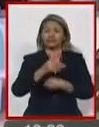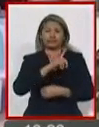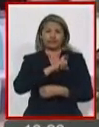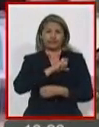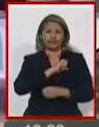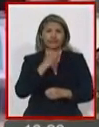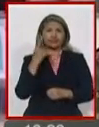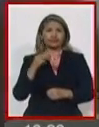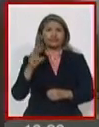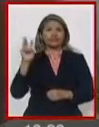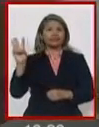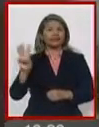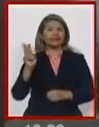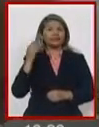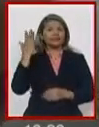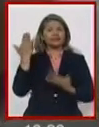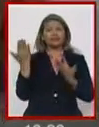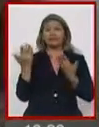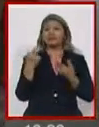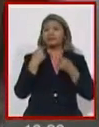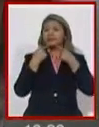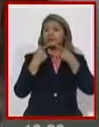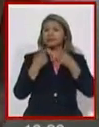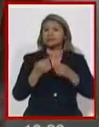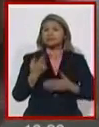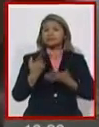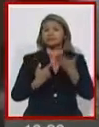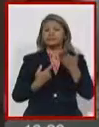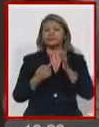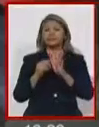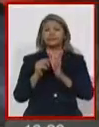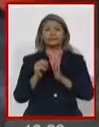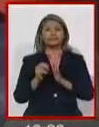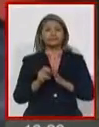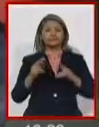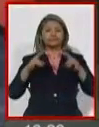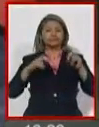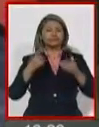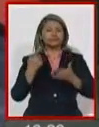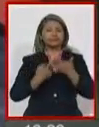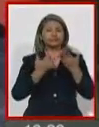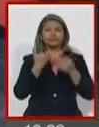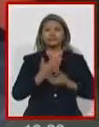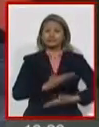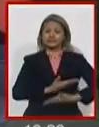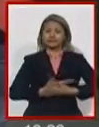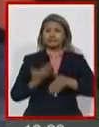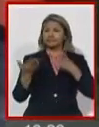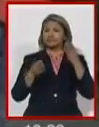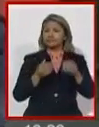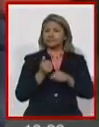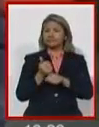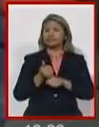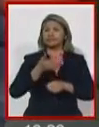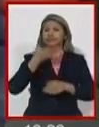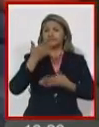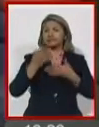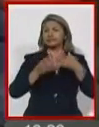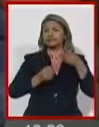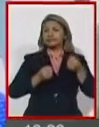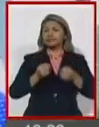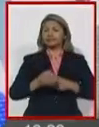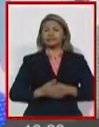Especial de Lucha contra el Crimen de Guarnes hasta conocer el resultado de la autopsia para confirmar o descartar que el neonato murió por